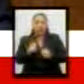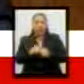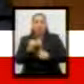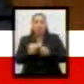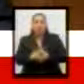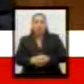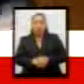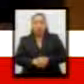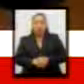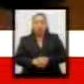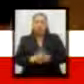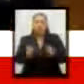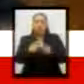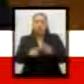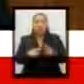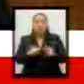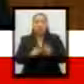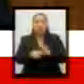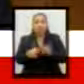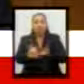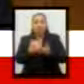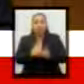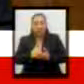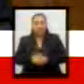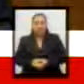presupuesto. Ahí la congresista seguro nos va a ayudar.